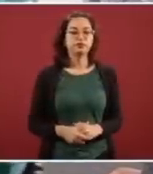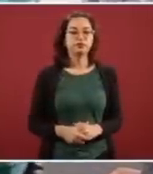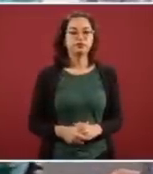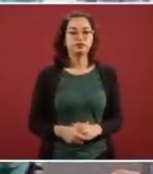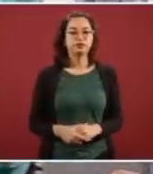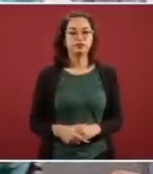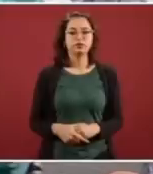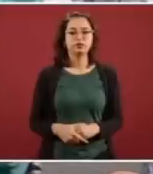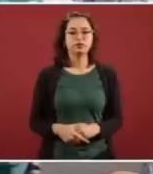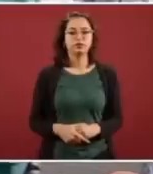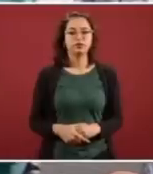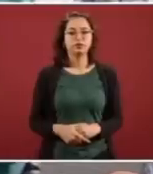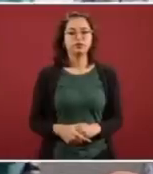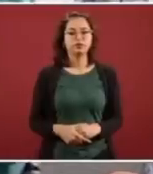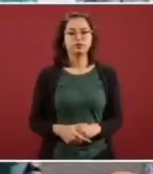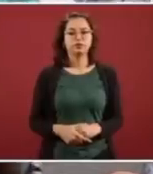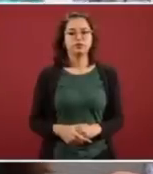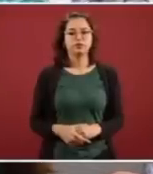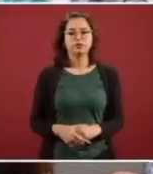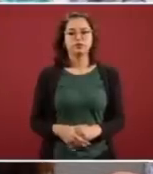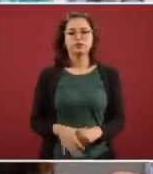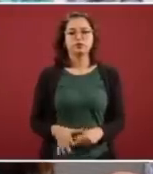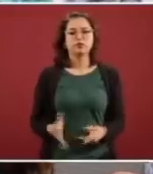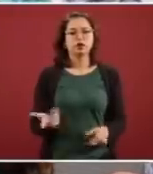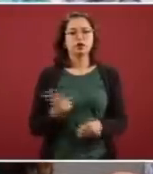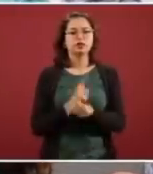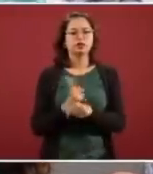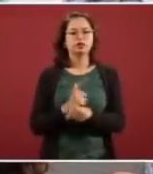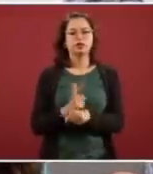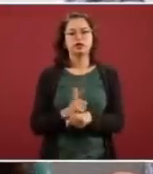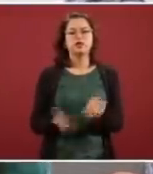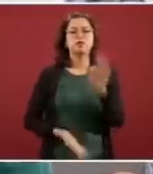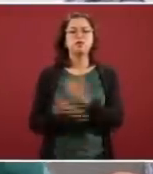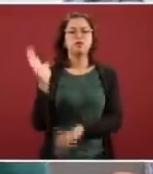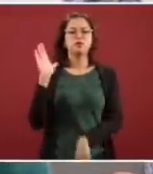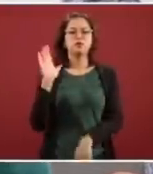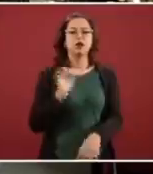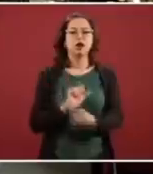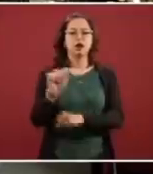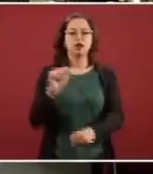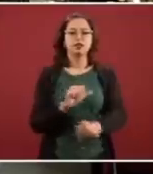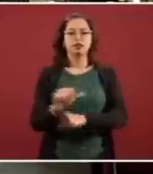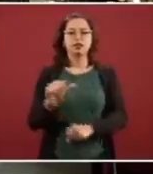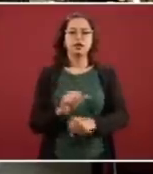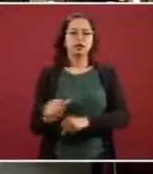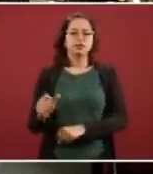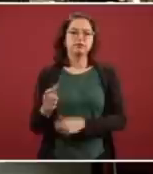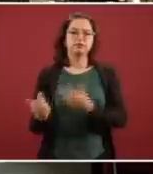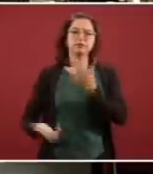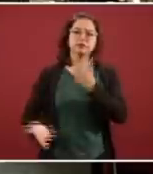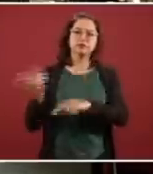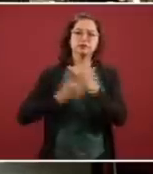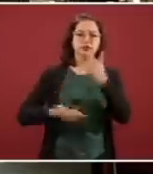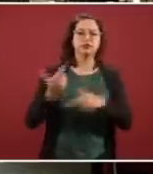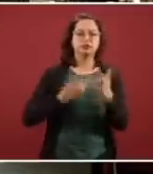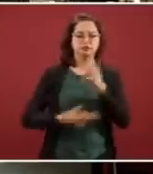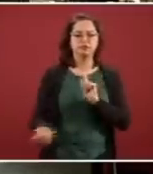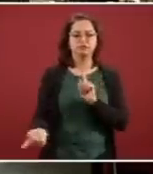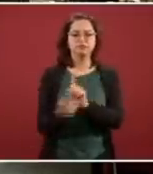Estaba la licenciada Olga en Argentina, tan luego regrese, ella va a